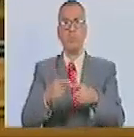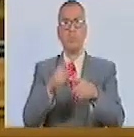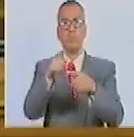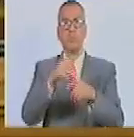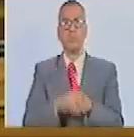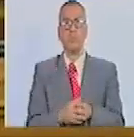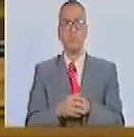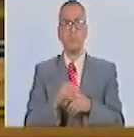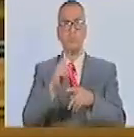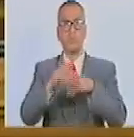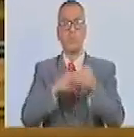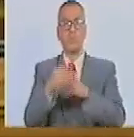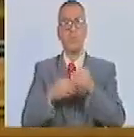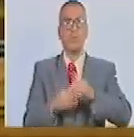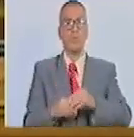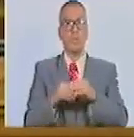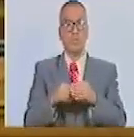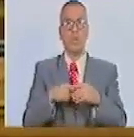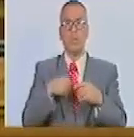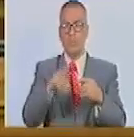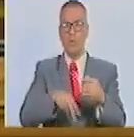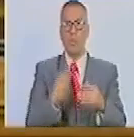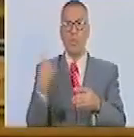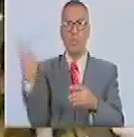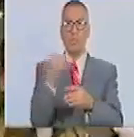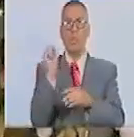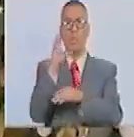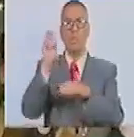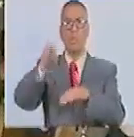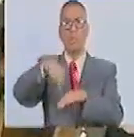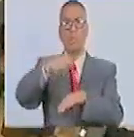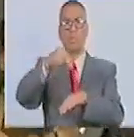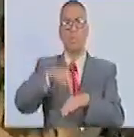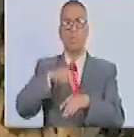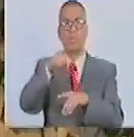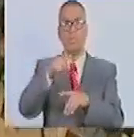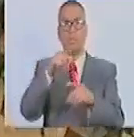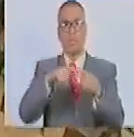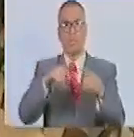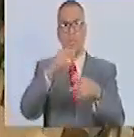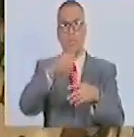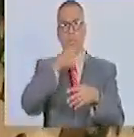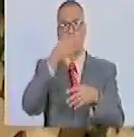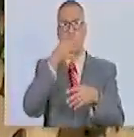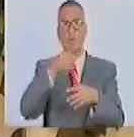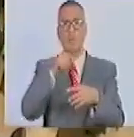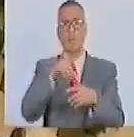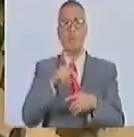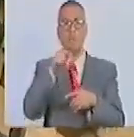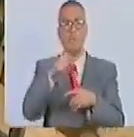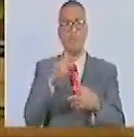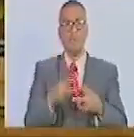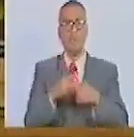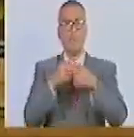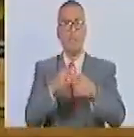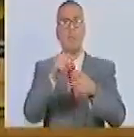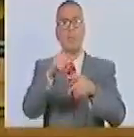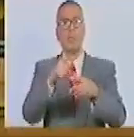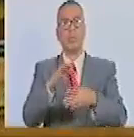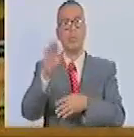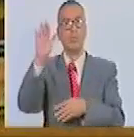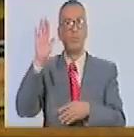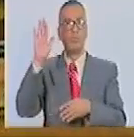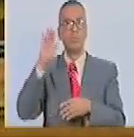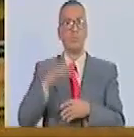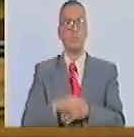designadas a los efectos a que acudan a la Asamblea Nacional esta misma tarde para prestarles el debido juramento.